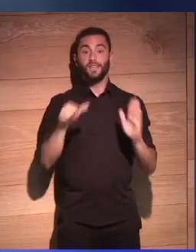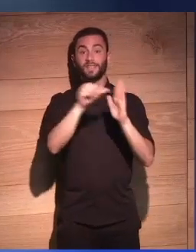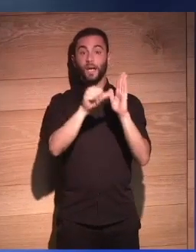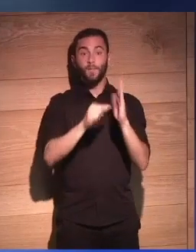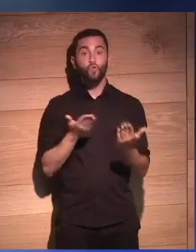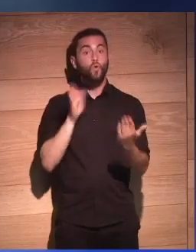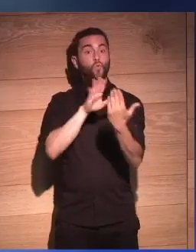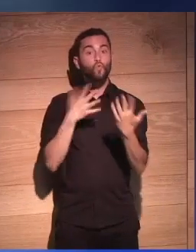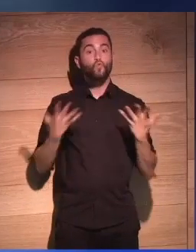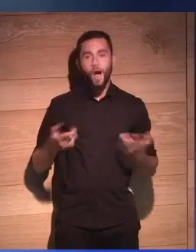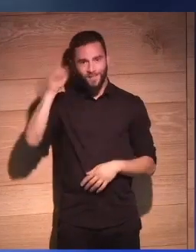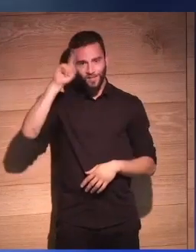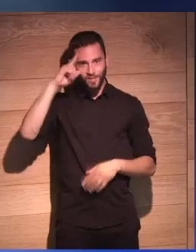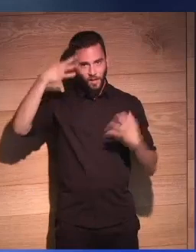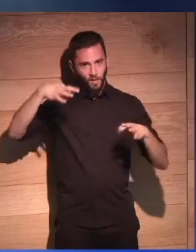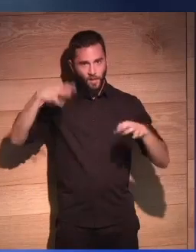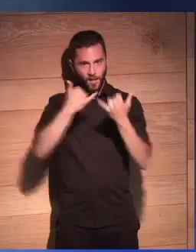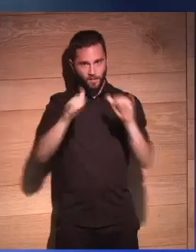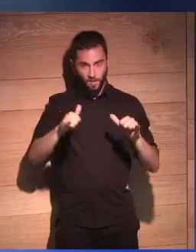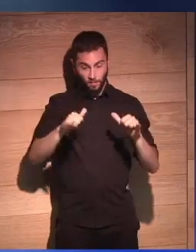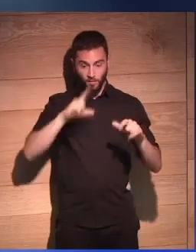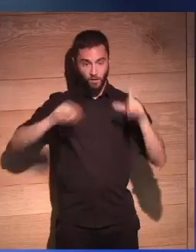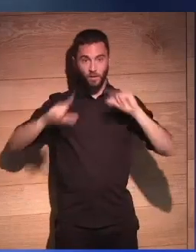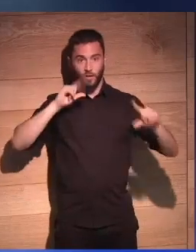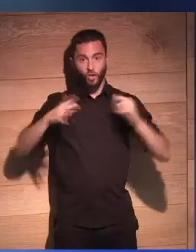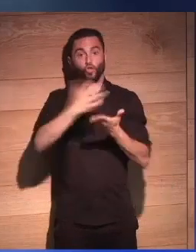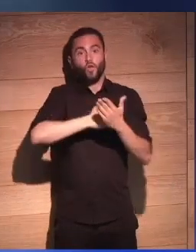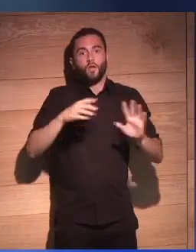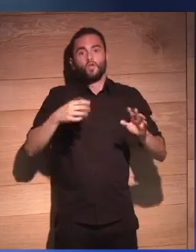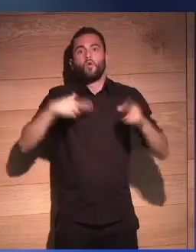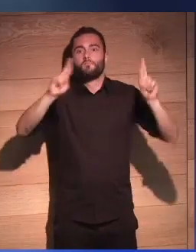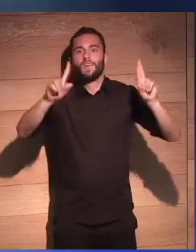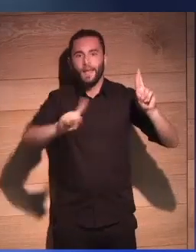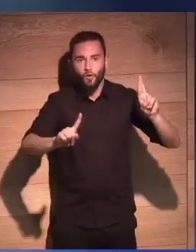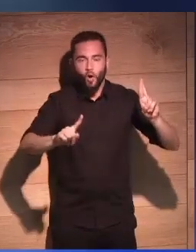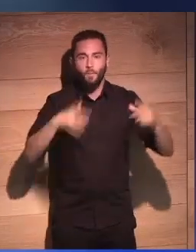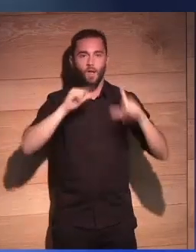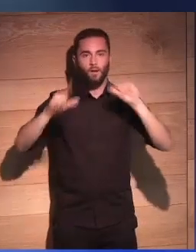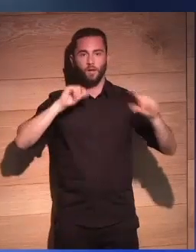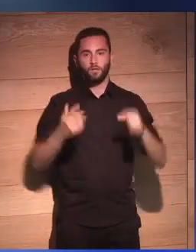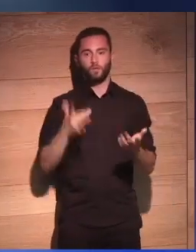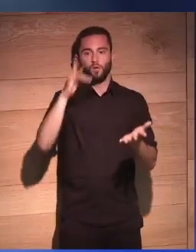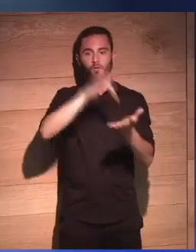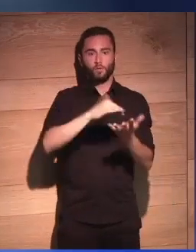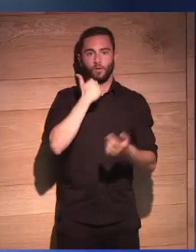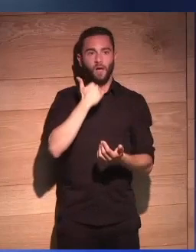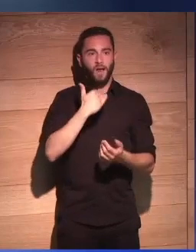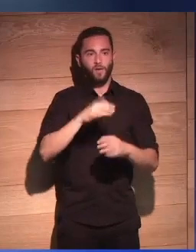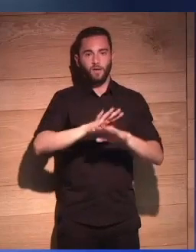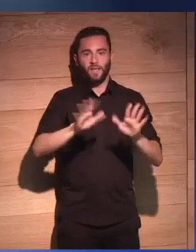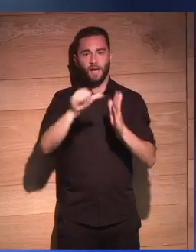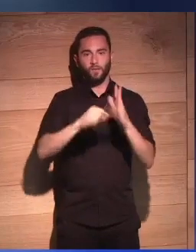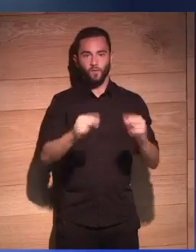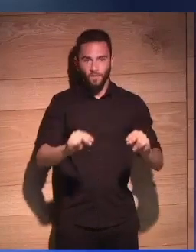nos encontramos, porque podemos salir de este evento todos, ojalá que no ocurra, y nos toca no sé qué, y ya está, ¿no? Ya termina